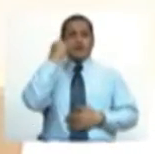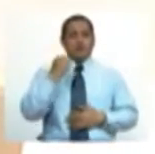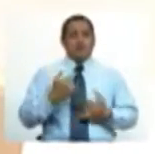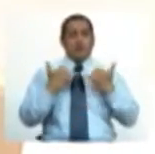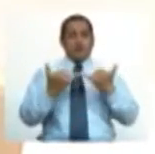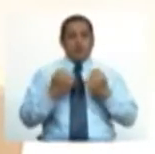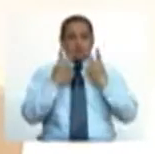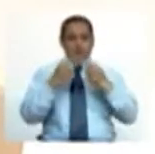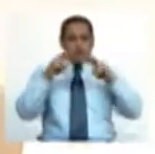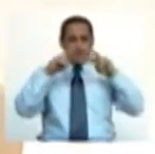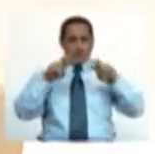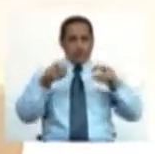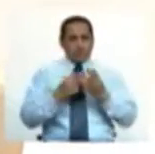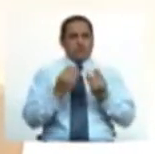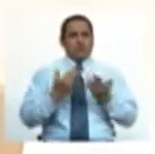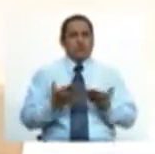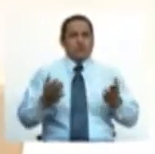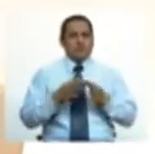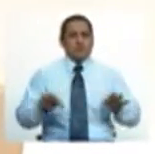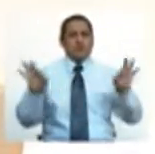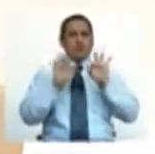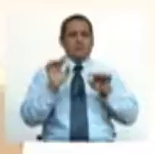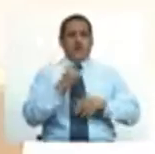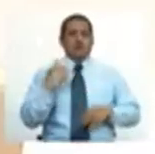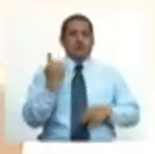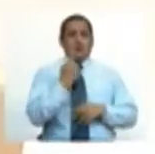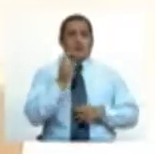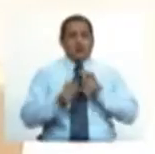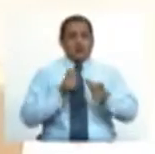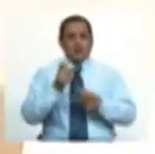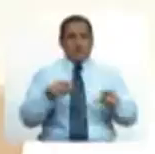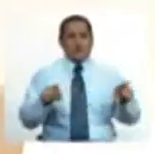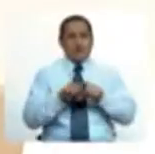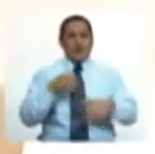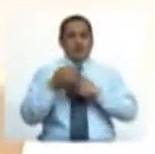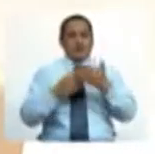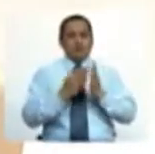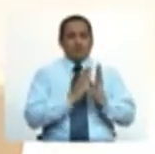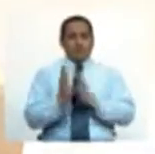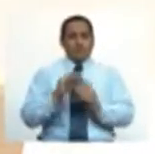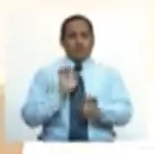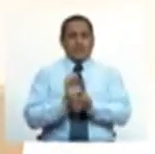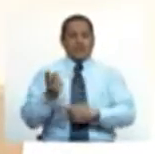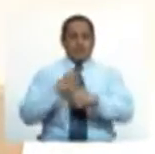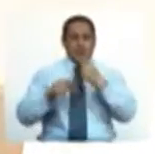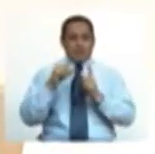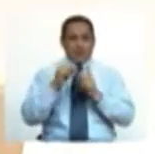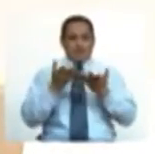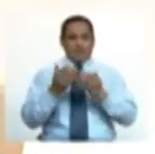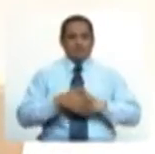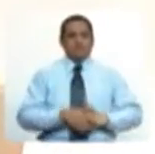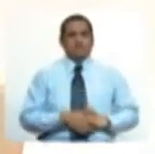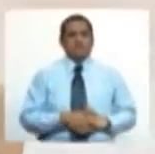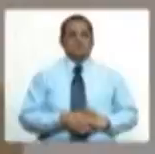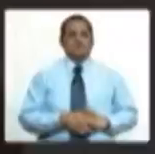Derechos. Hemos revisado un asunto que tiene mucha trascendencia para todos aquellos que transitan por un proceso penal. Volvemos con las frases del